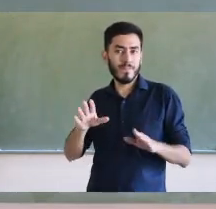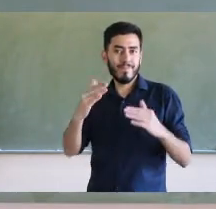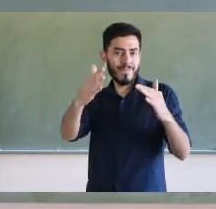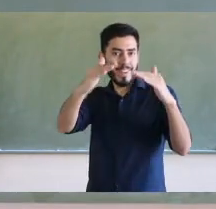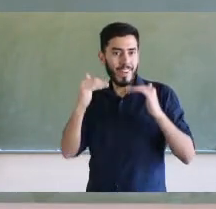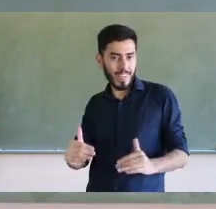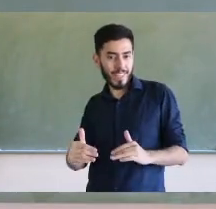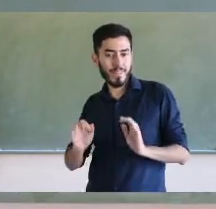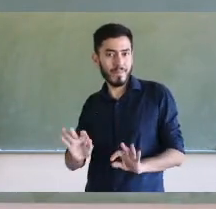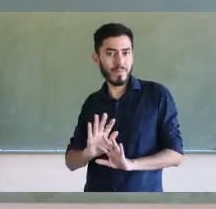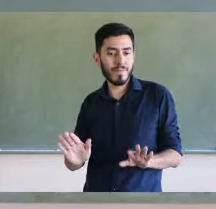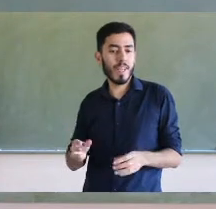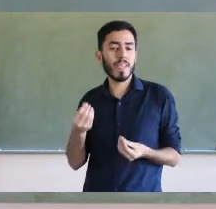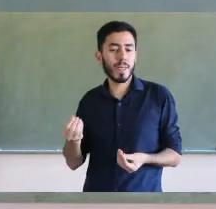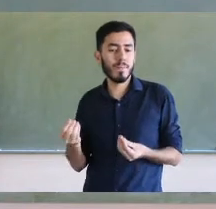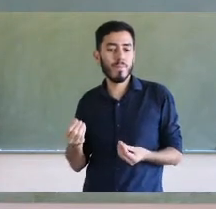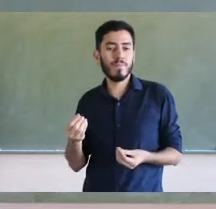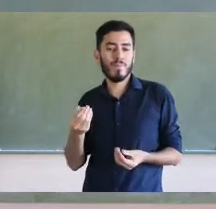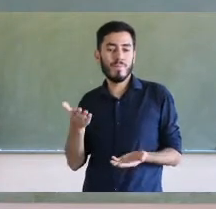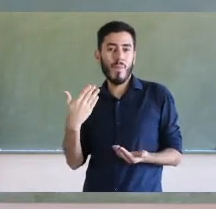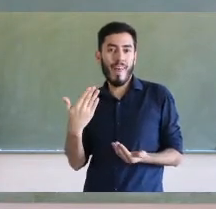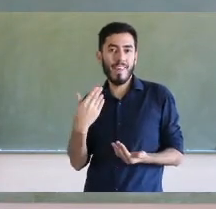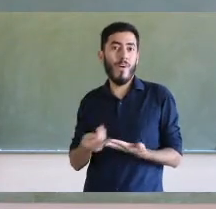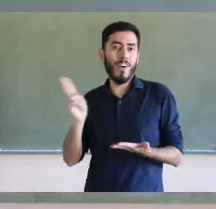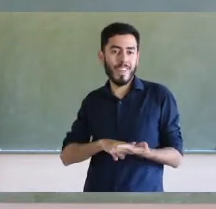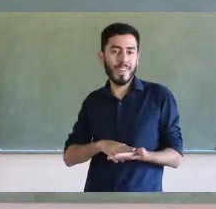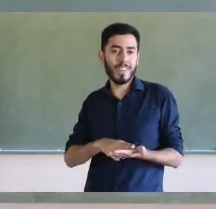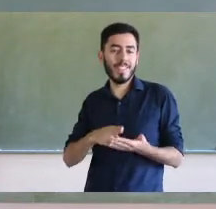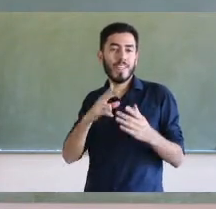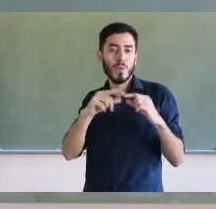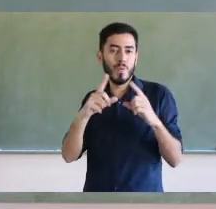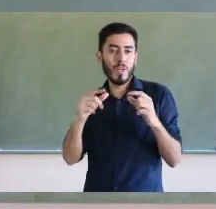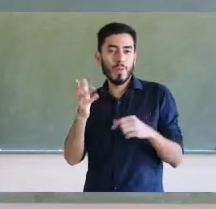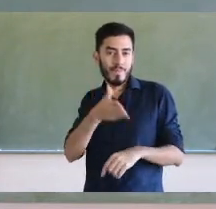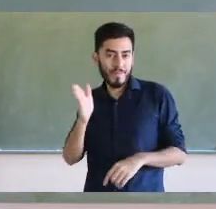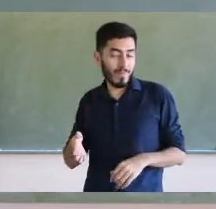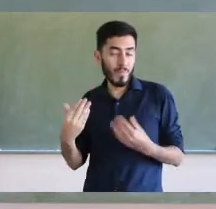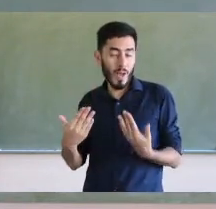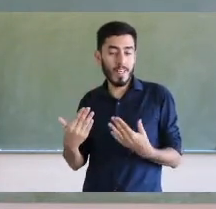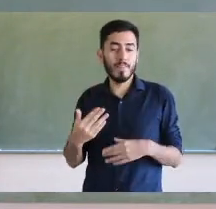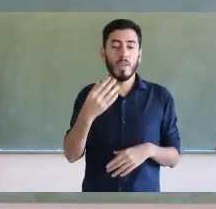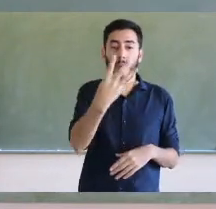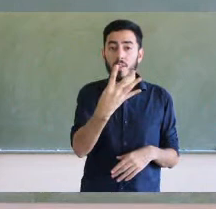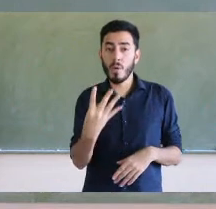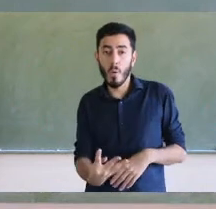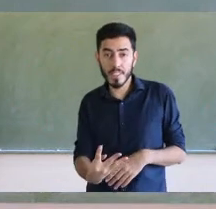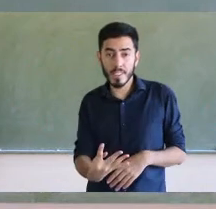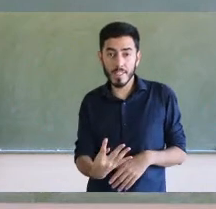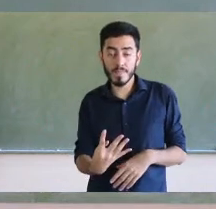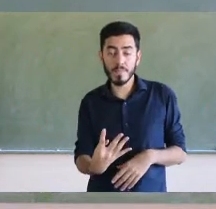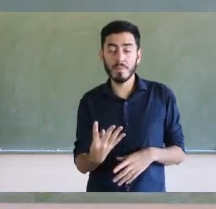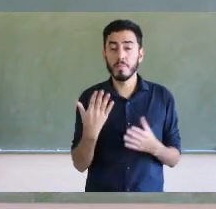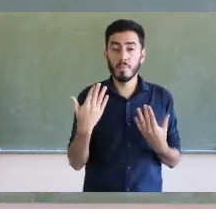las fracciones que quedaron, ¿qué pasó? Podemos volver a simplificar. 4 con 4. 1 que está en el numerador